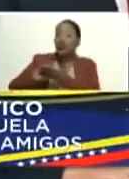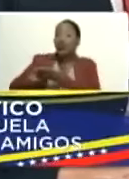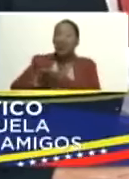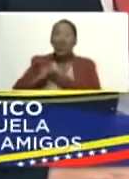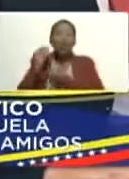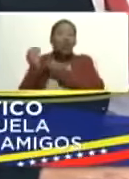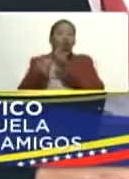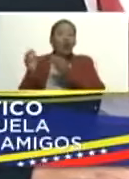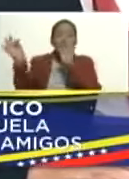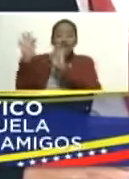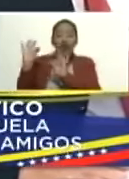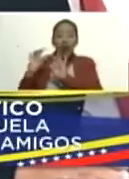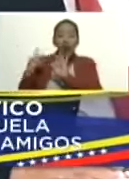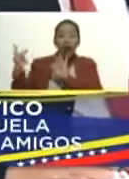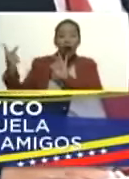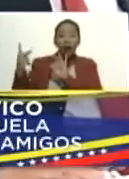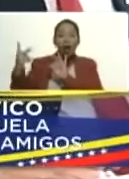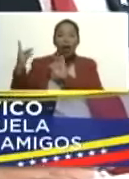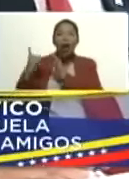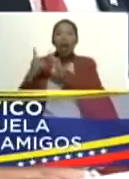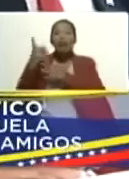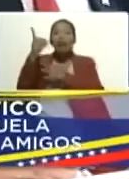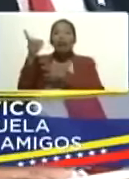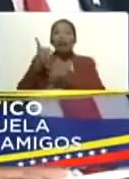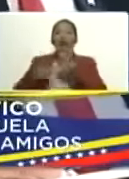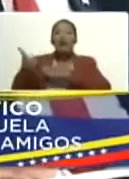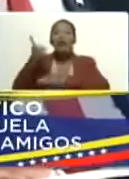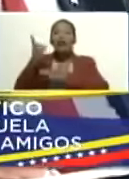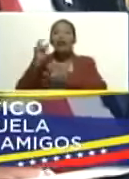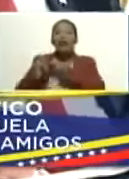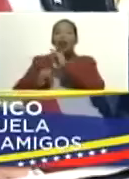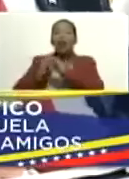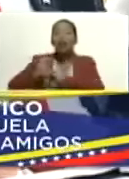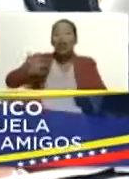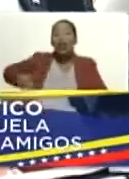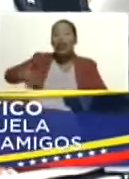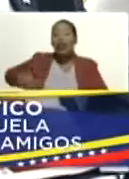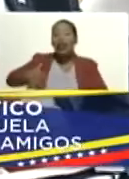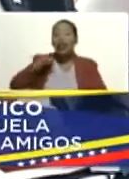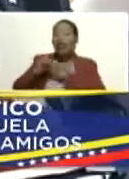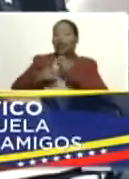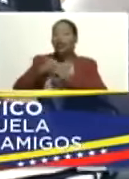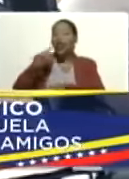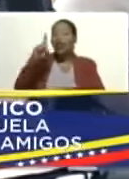los métodos de la diplomacia internacional, del derecho internacional.